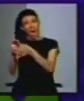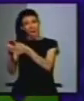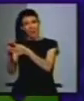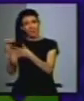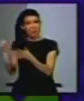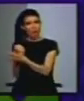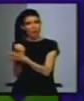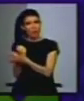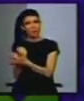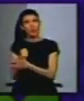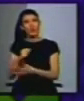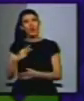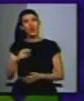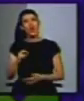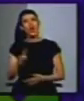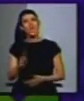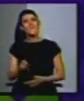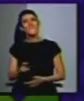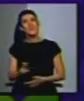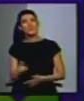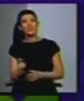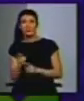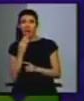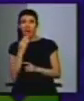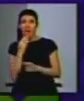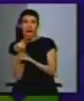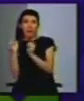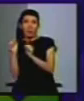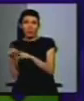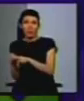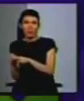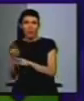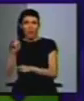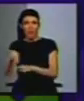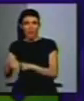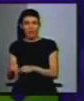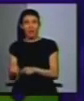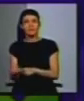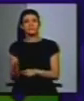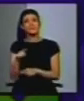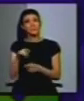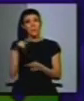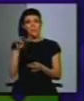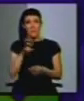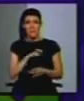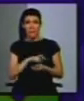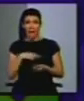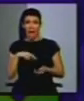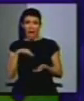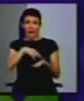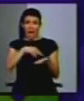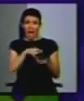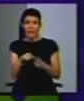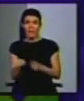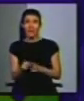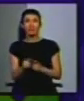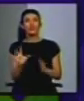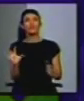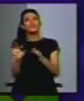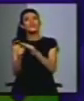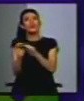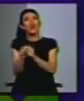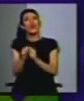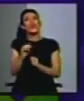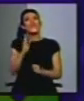senador Antonio Holbert renunció a Renovación Nacional. El parlamentario formará ahora un bloque con su colega de Magallanes, Carlos Bianchi, en la Cámara